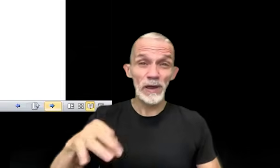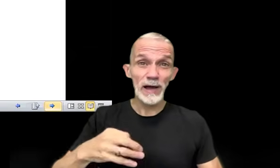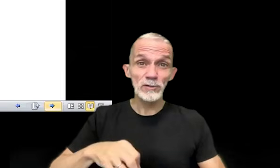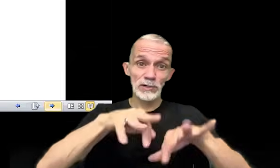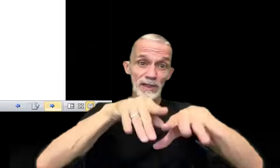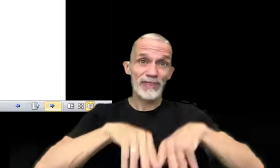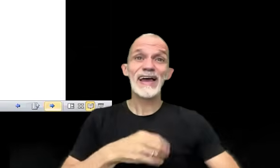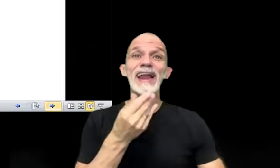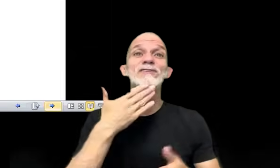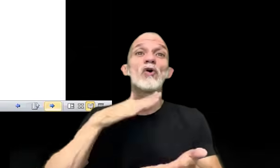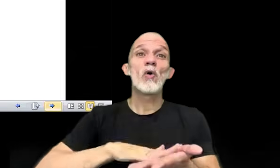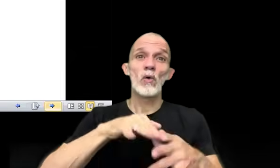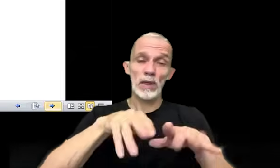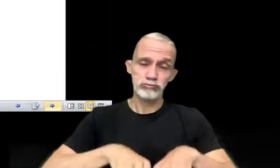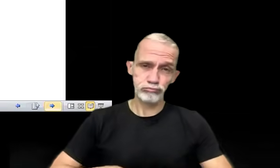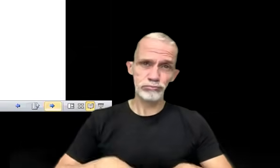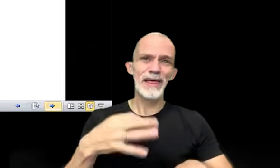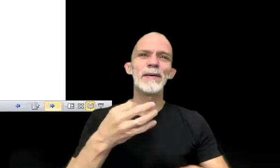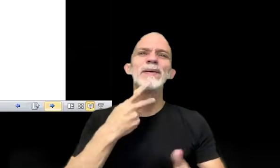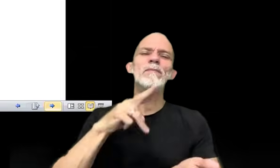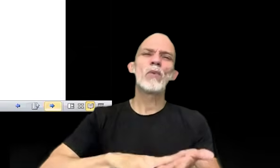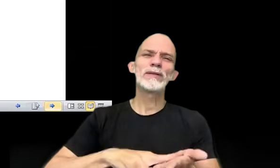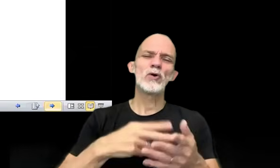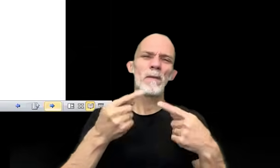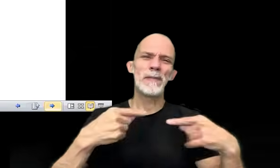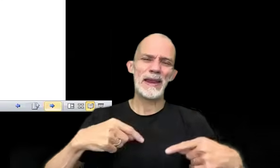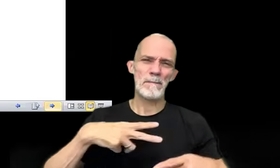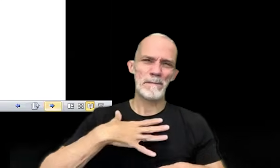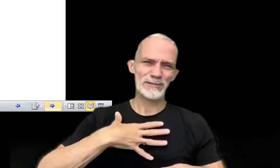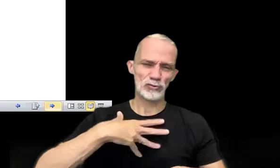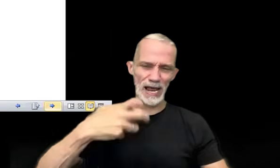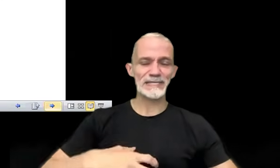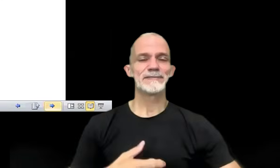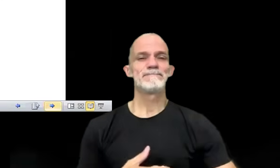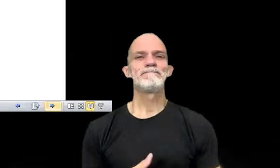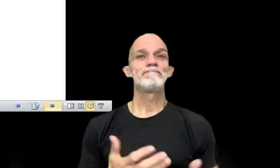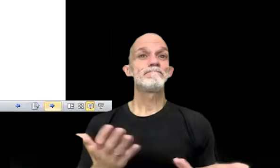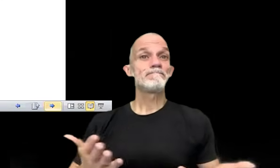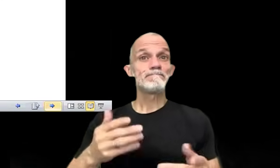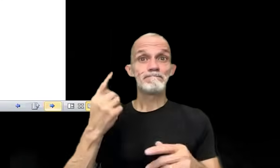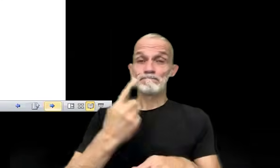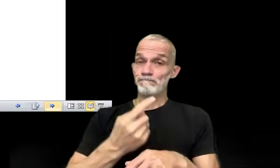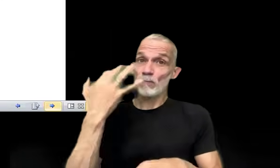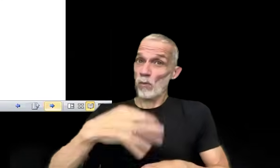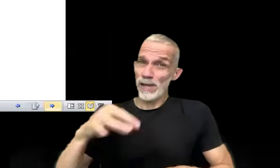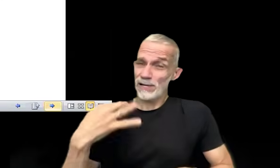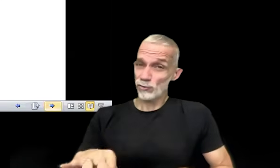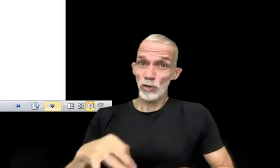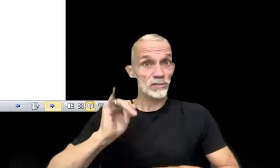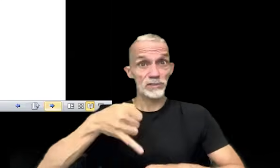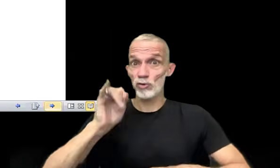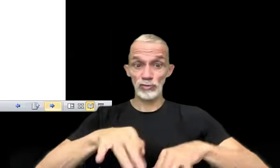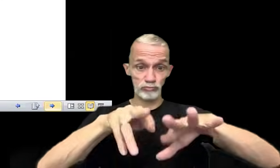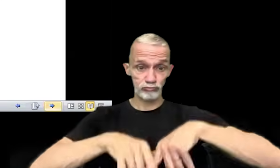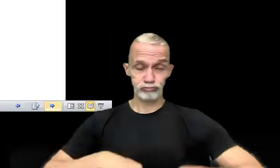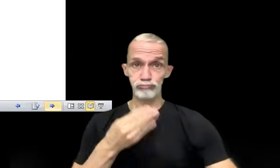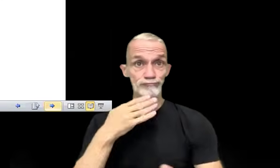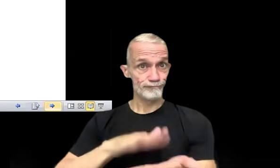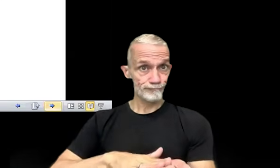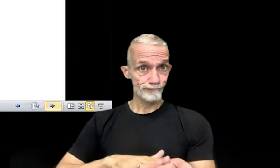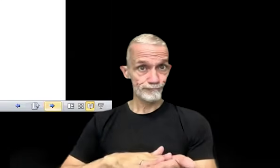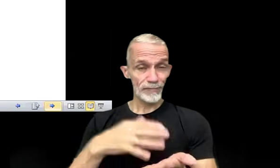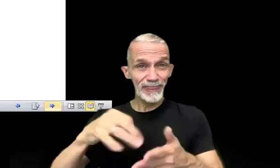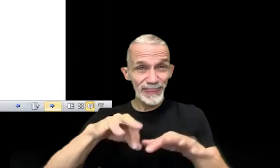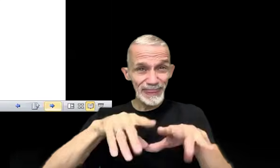a presentar declaración jurada del impuesto a los bienes personales. Por un lado, ¿sí?, van a estar obligados